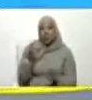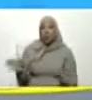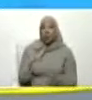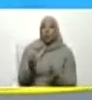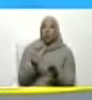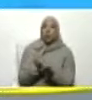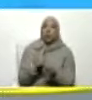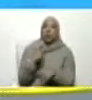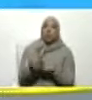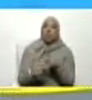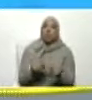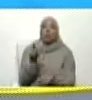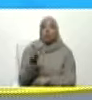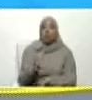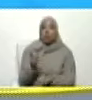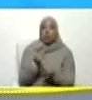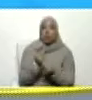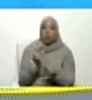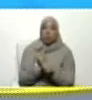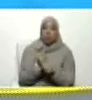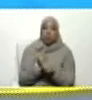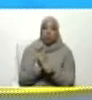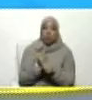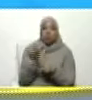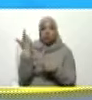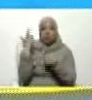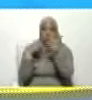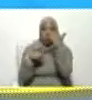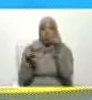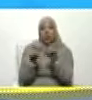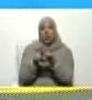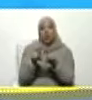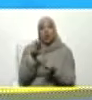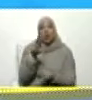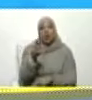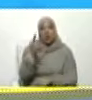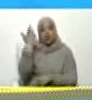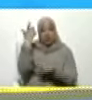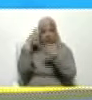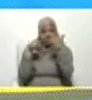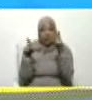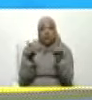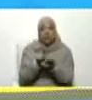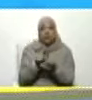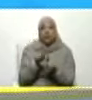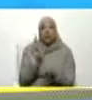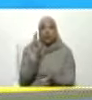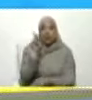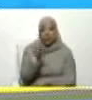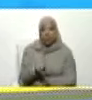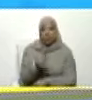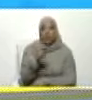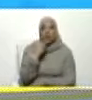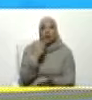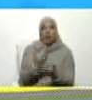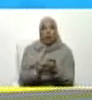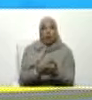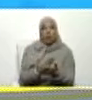motivantes, aleccionadoras, del comandante Reyes Reyes. Y también le